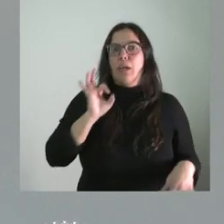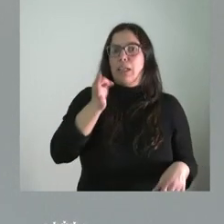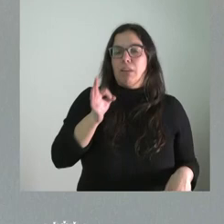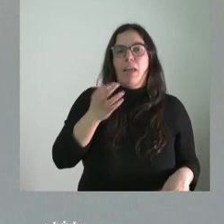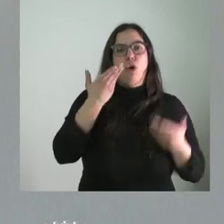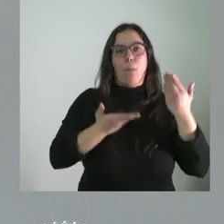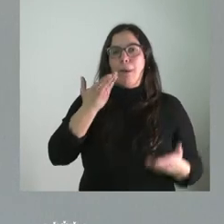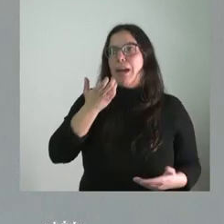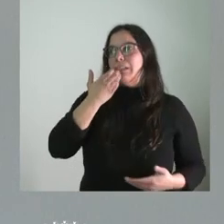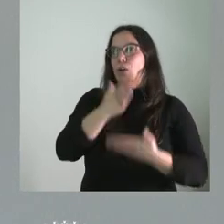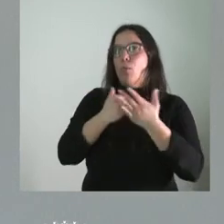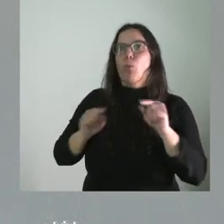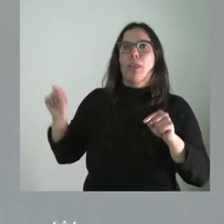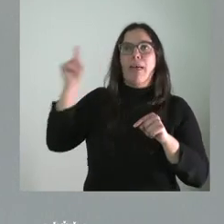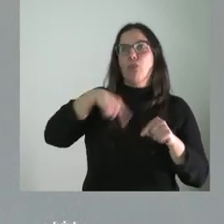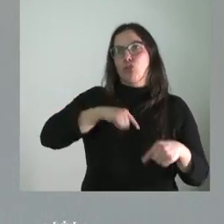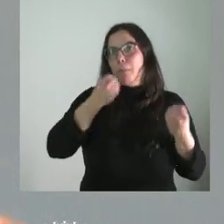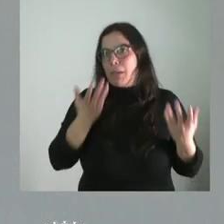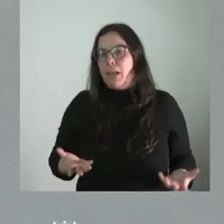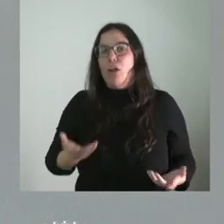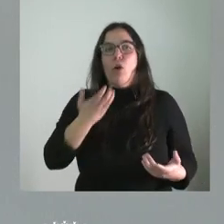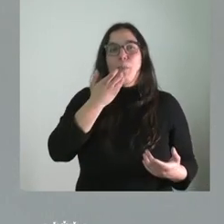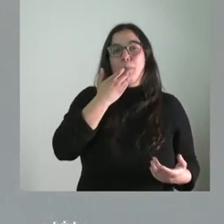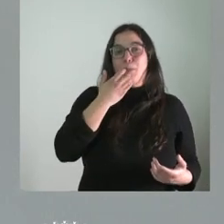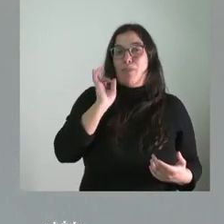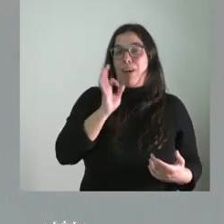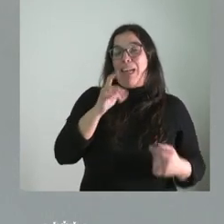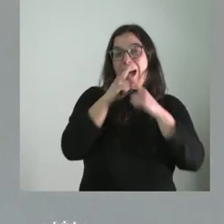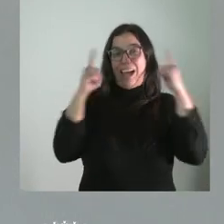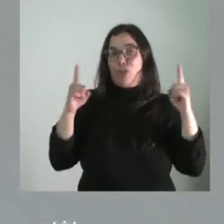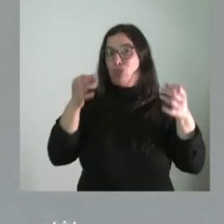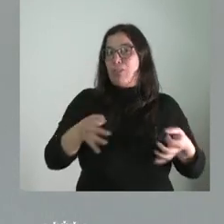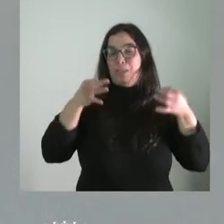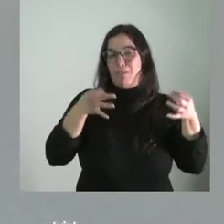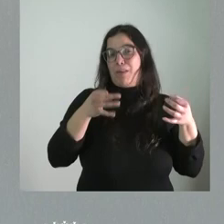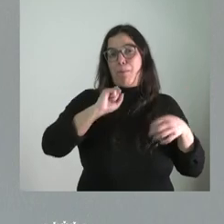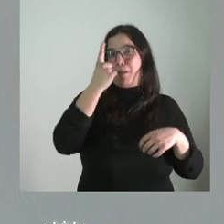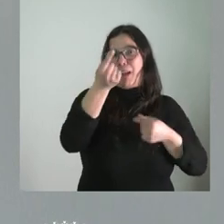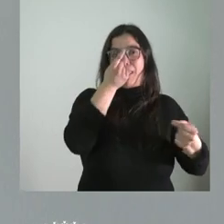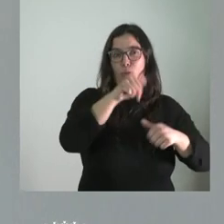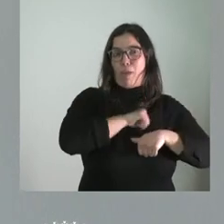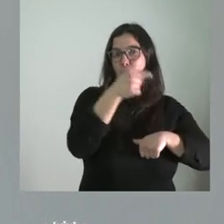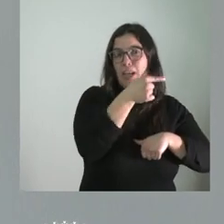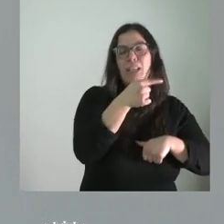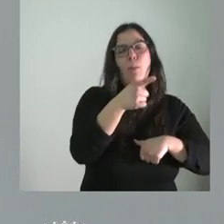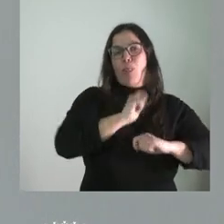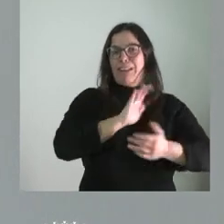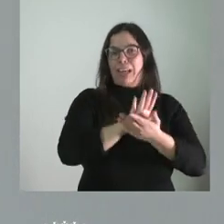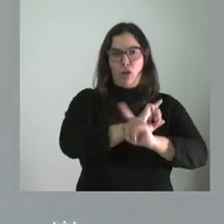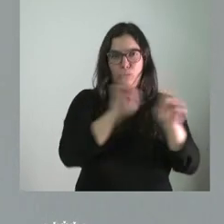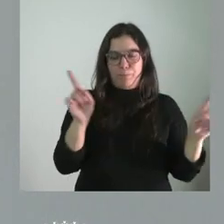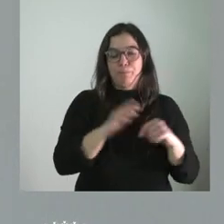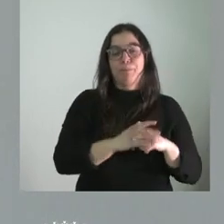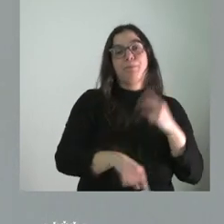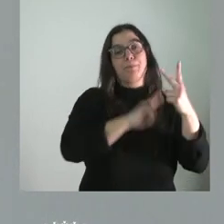comunidad con menos paro o porque el año siempre suele comenzar en enero con un dato negativo no es algo que nos deba tranquilizar y el segundo